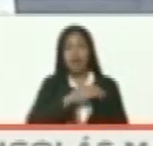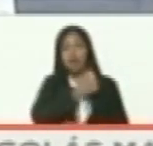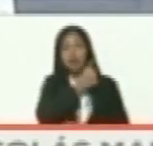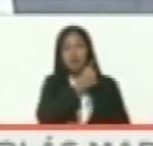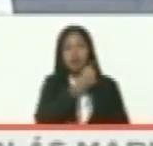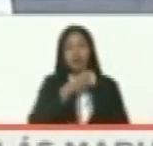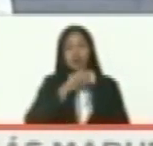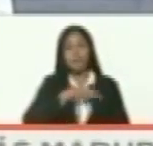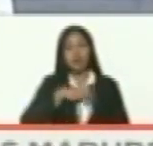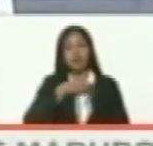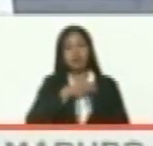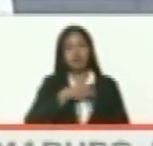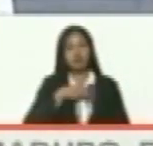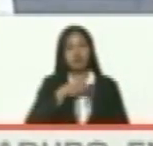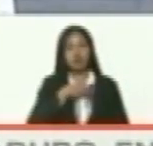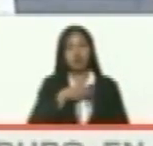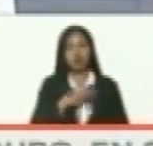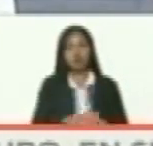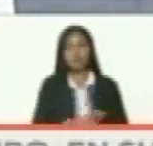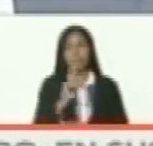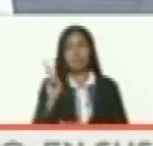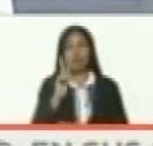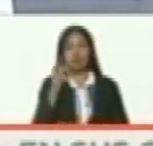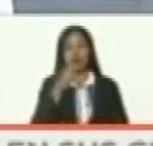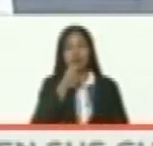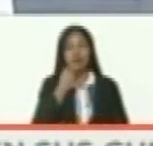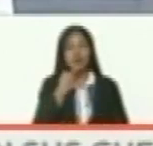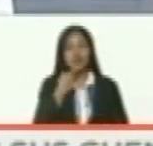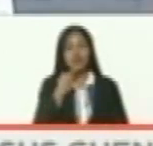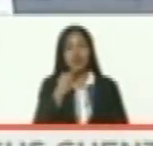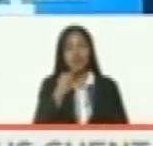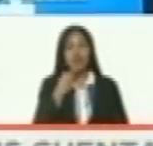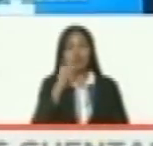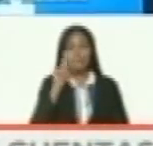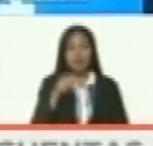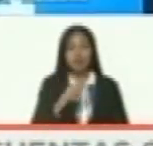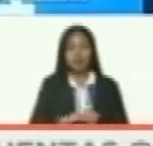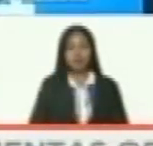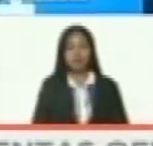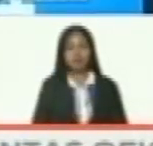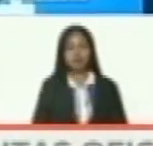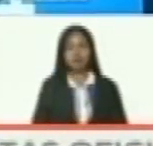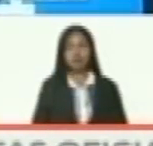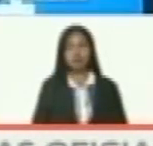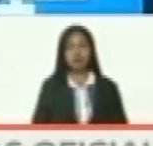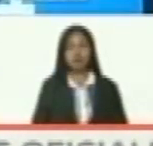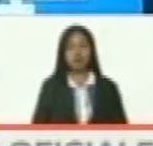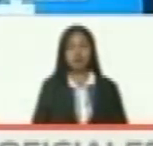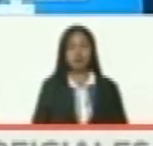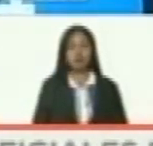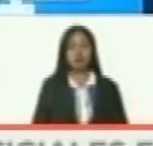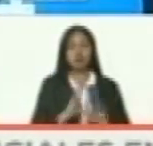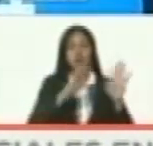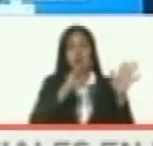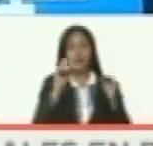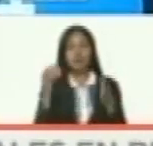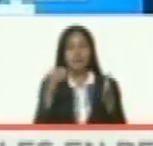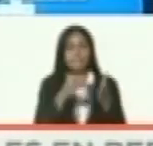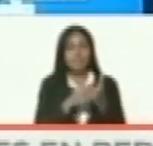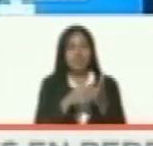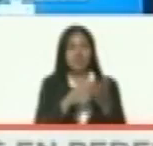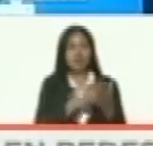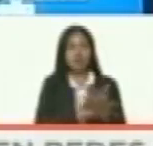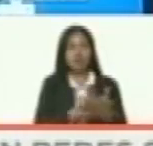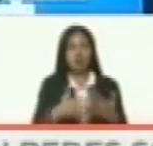la misión Venezuela Bella, Jacqueline Faría, por 90 mil millones de